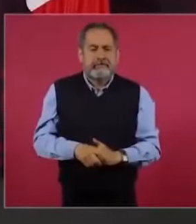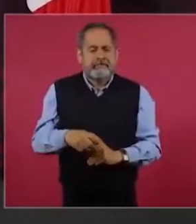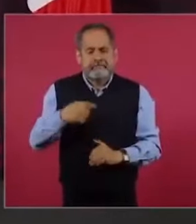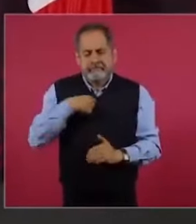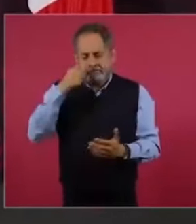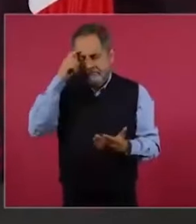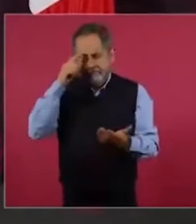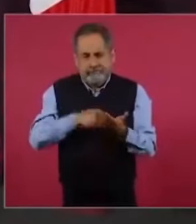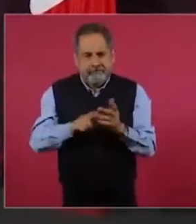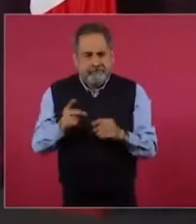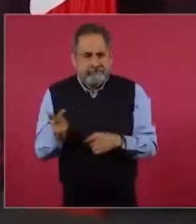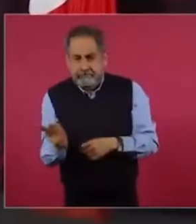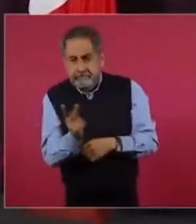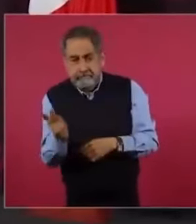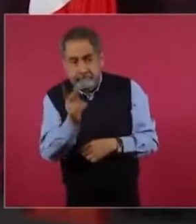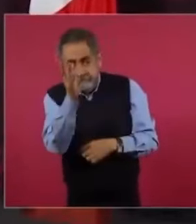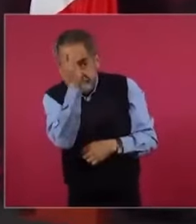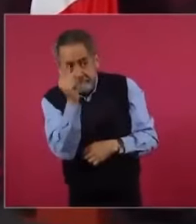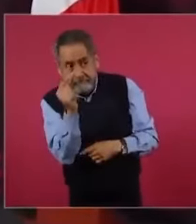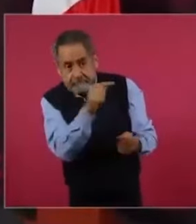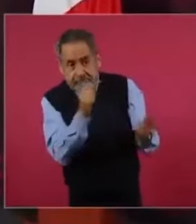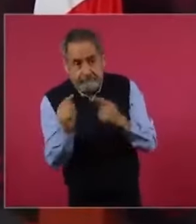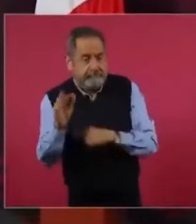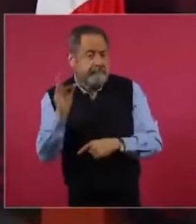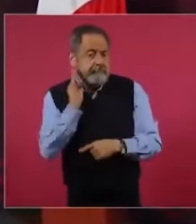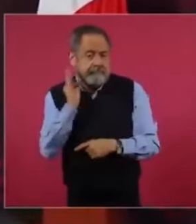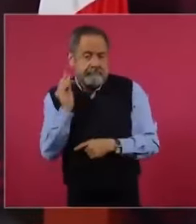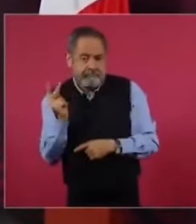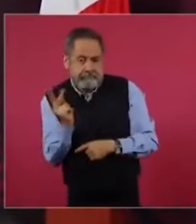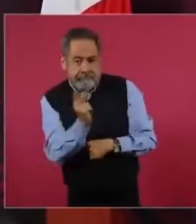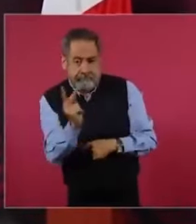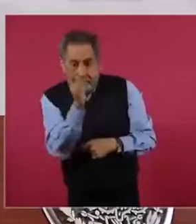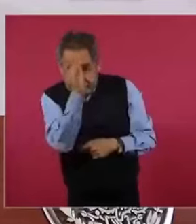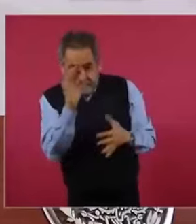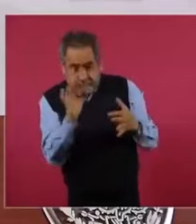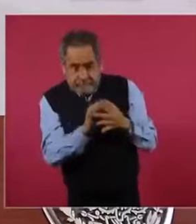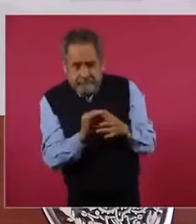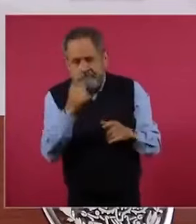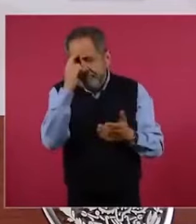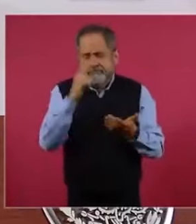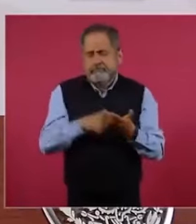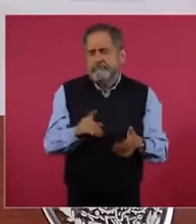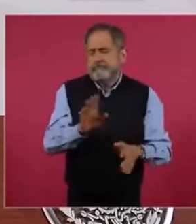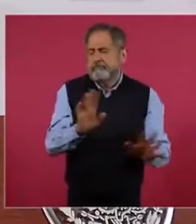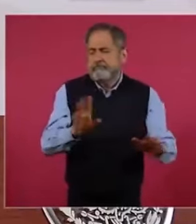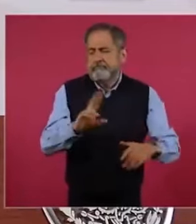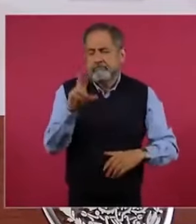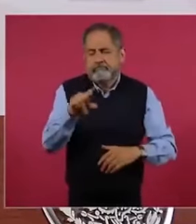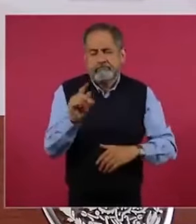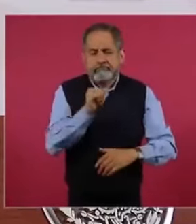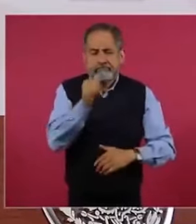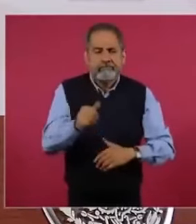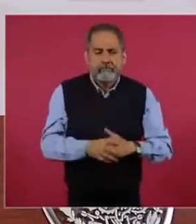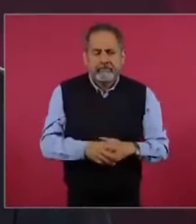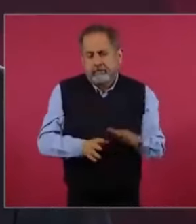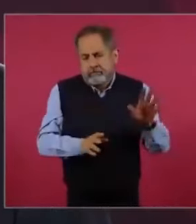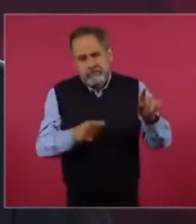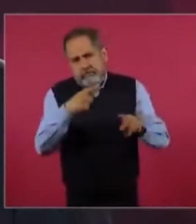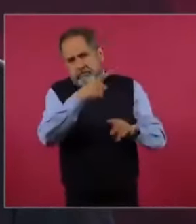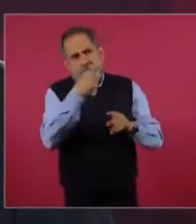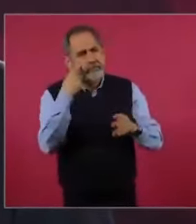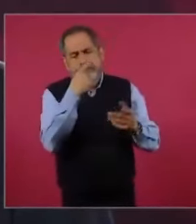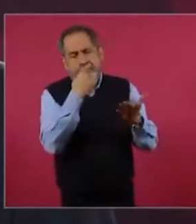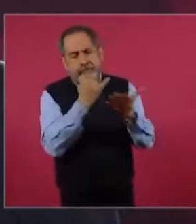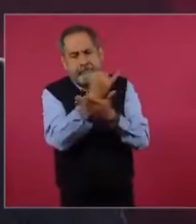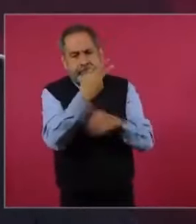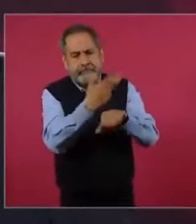tampoco un acuerdo con la fiscalía general de la república creo que es un